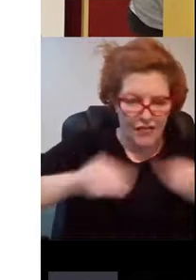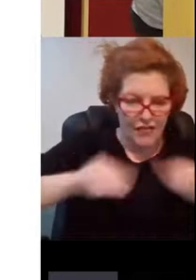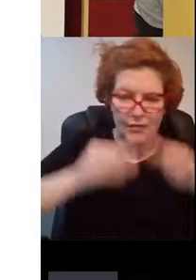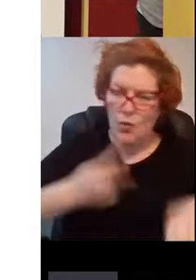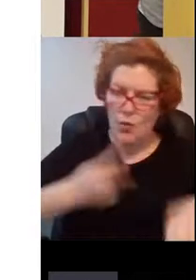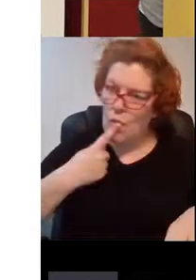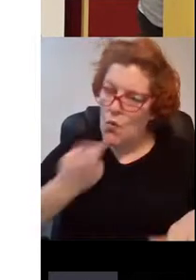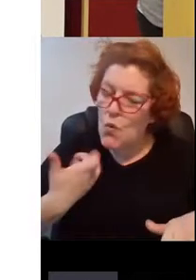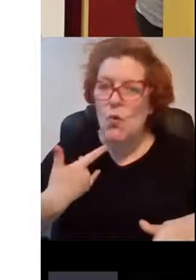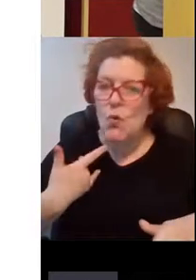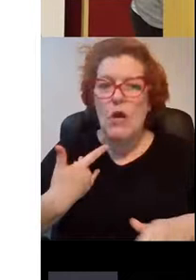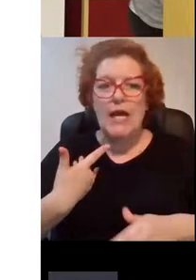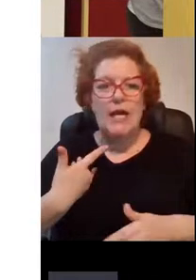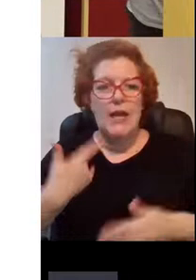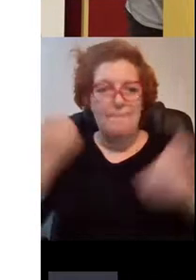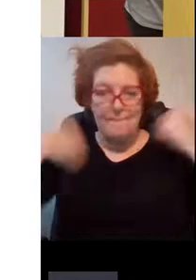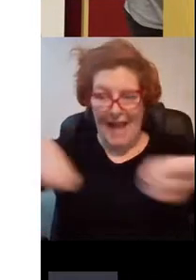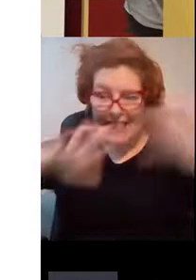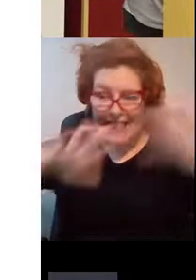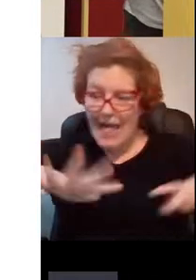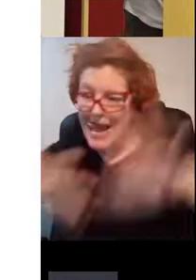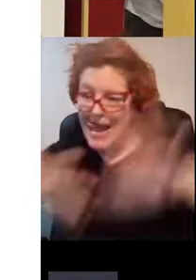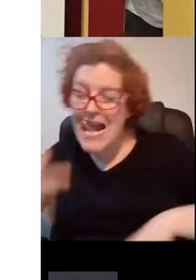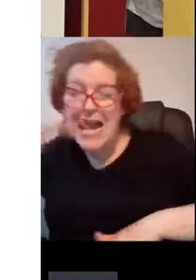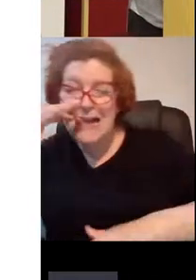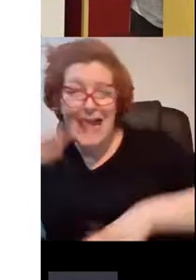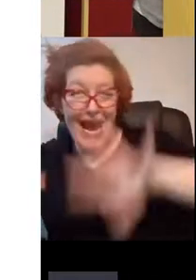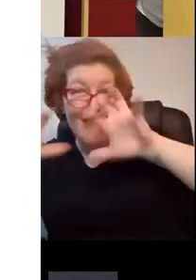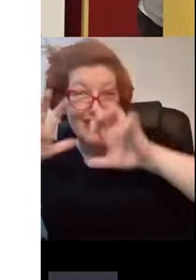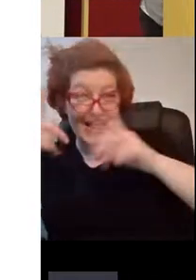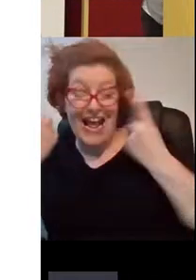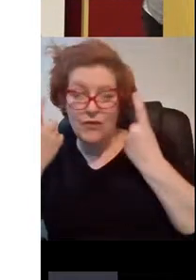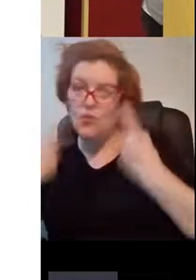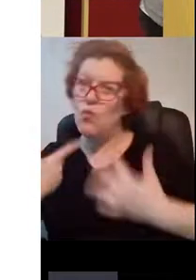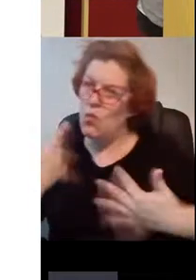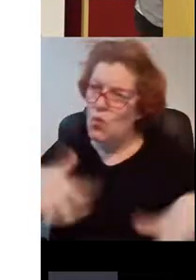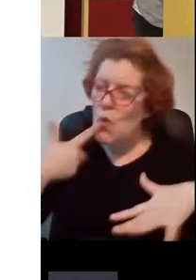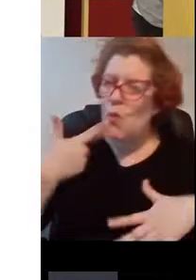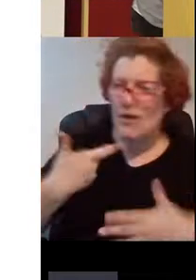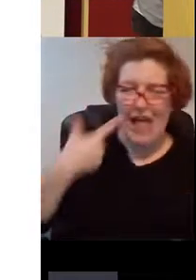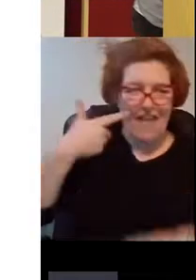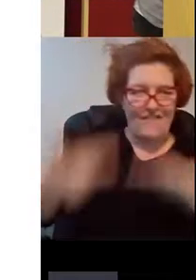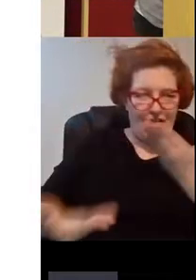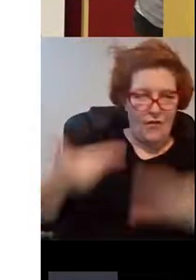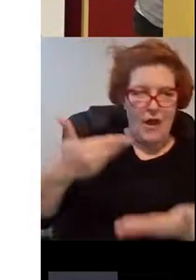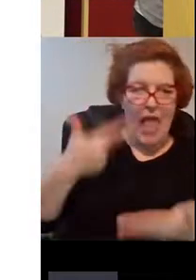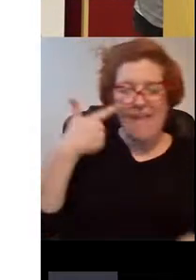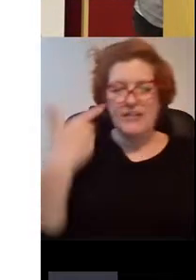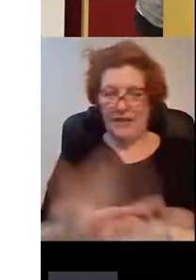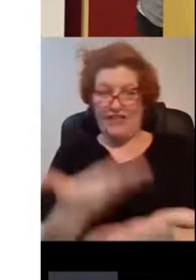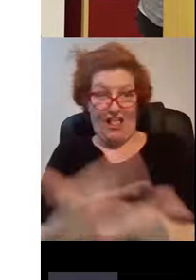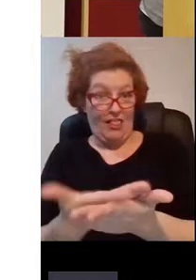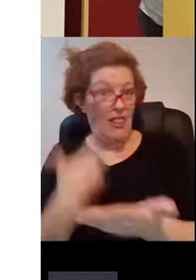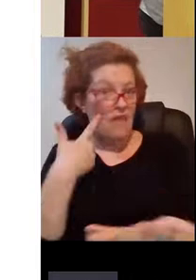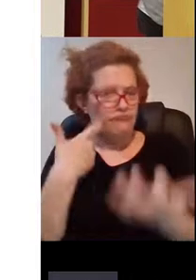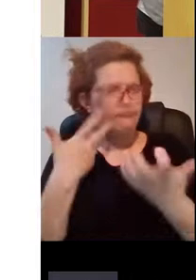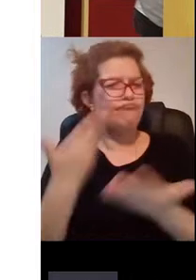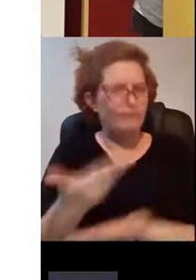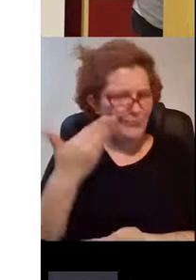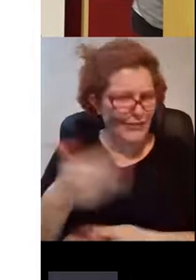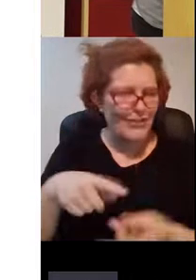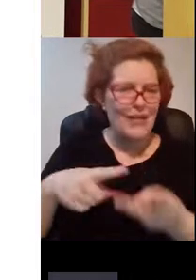el impacto de las prácticas en el aprendizaje de los estudiantes, lo importante que son las evidencias, lo importante que es